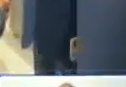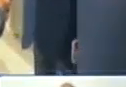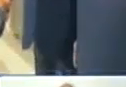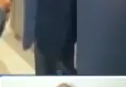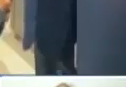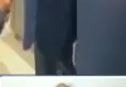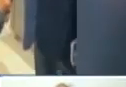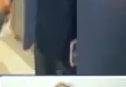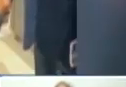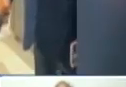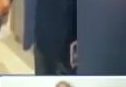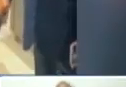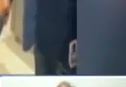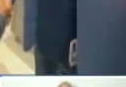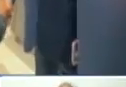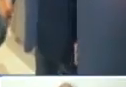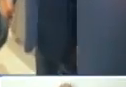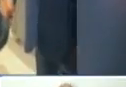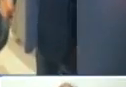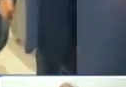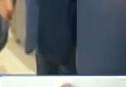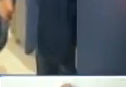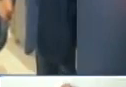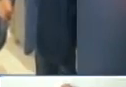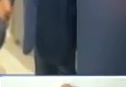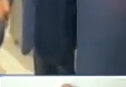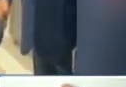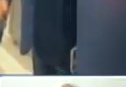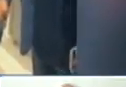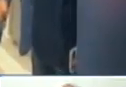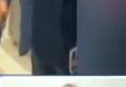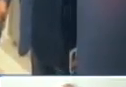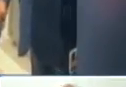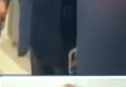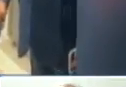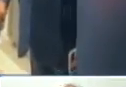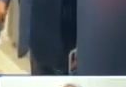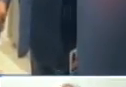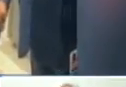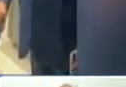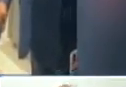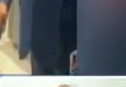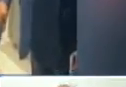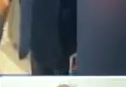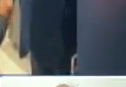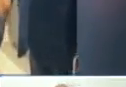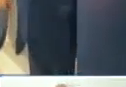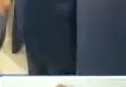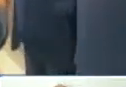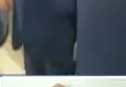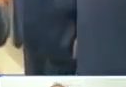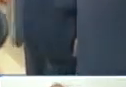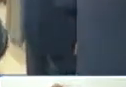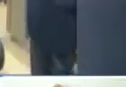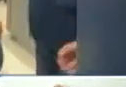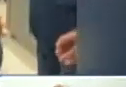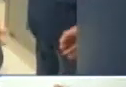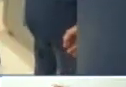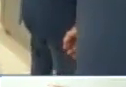se da entonces este fenómeno que debe ser registrado por los historiadores